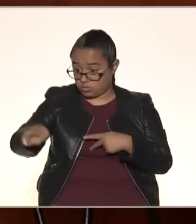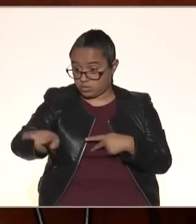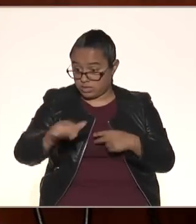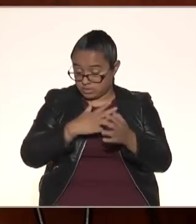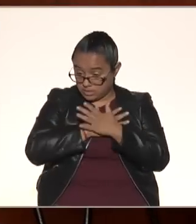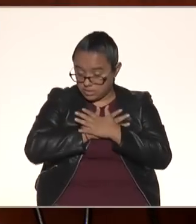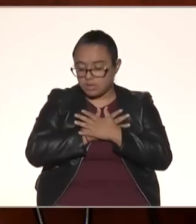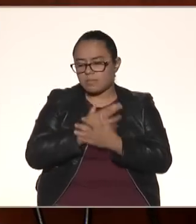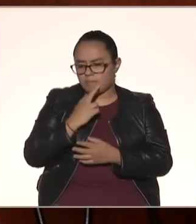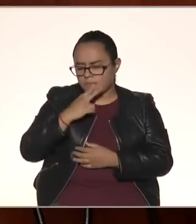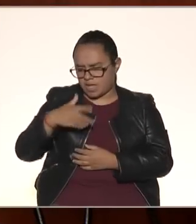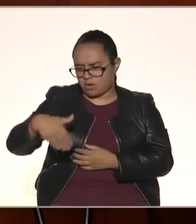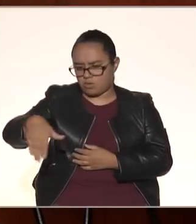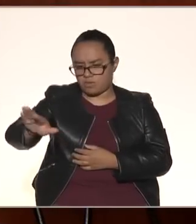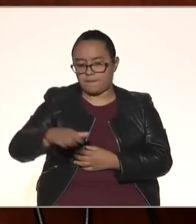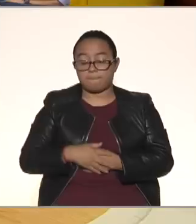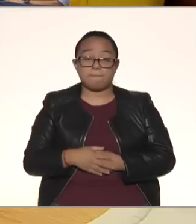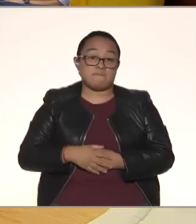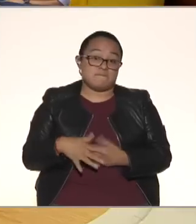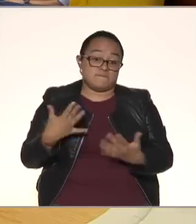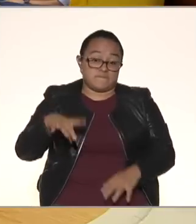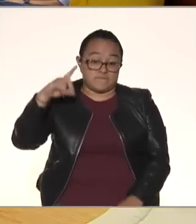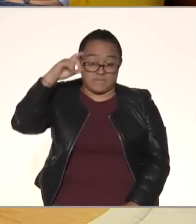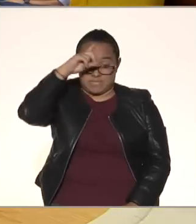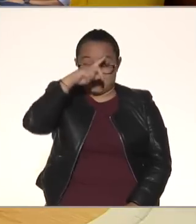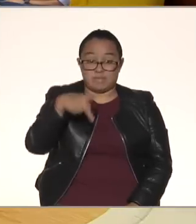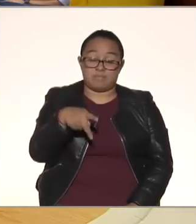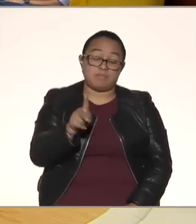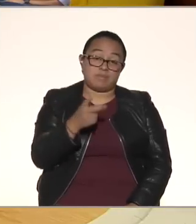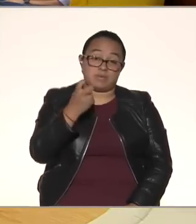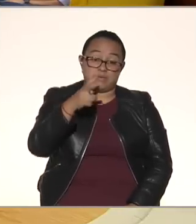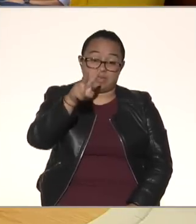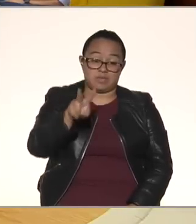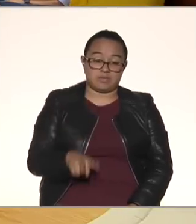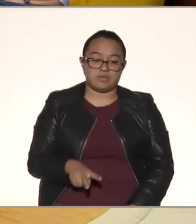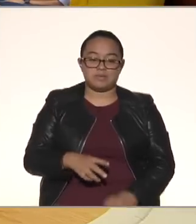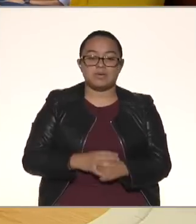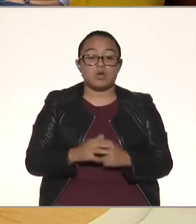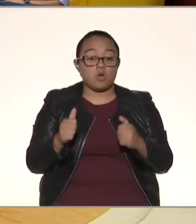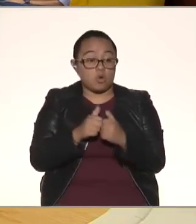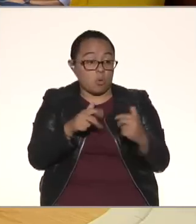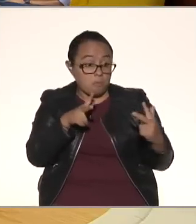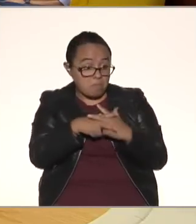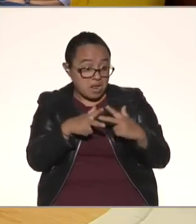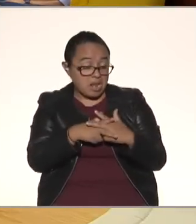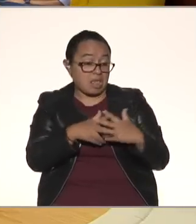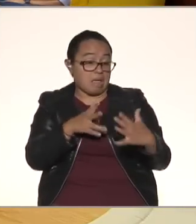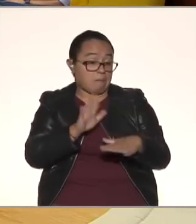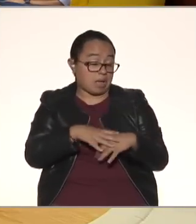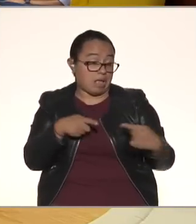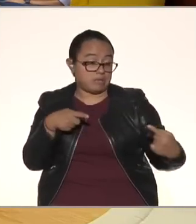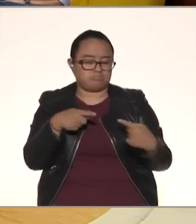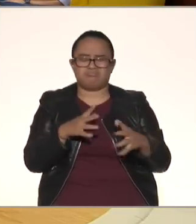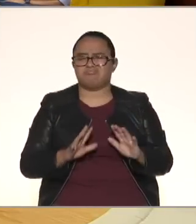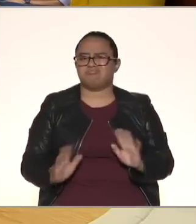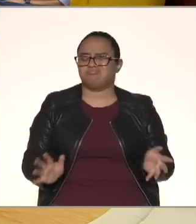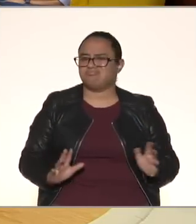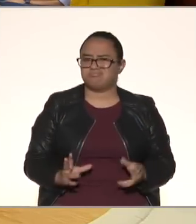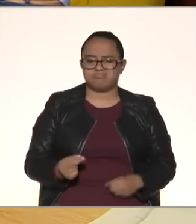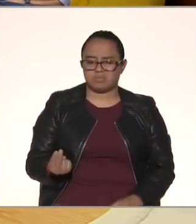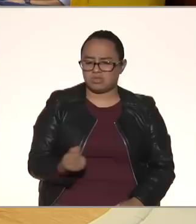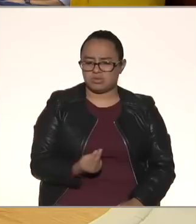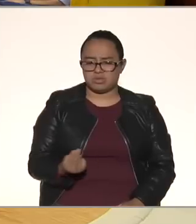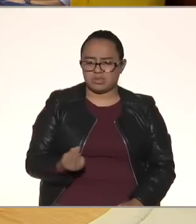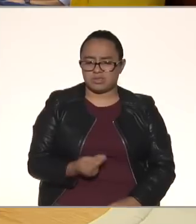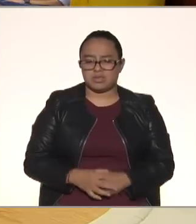qué fuerte, ¿verdad? pero eso tendría que ser al final de cuentas, sin guerra, claro, sin pelea, pues